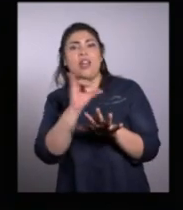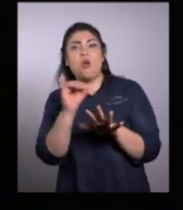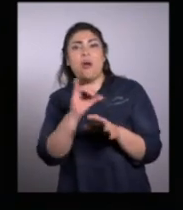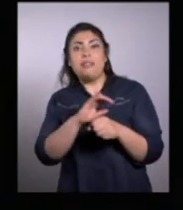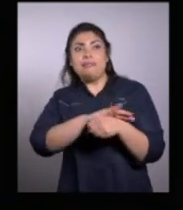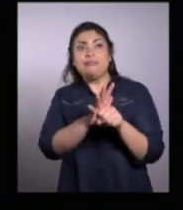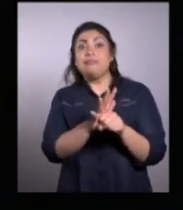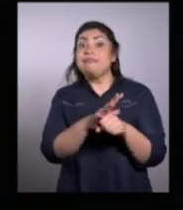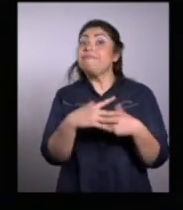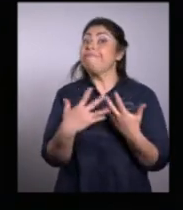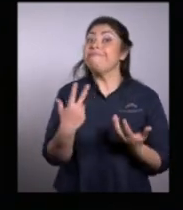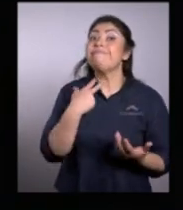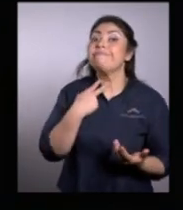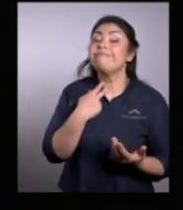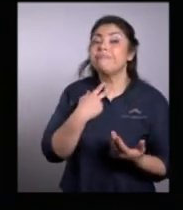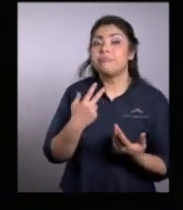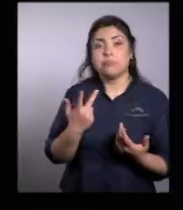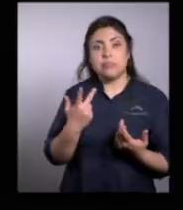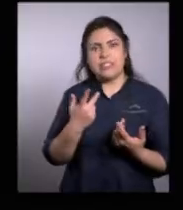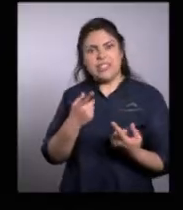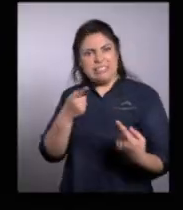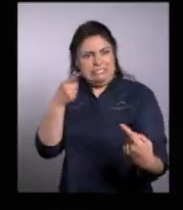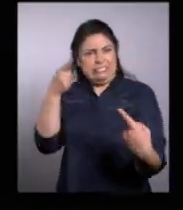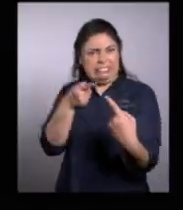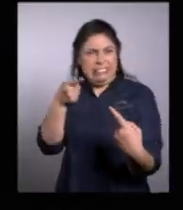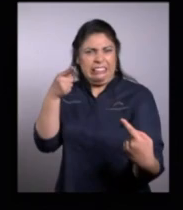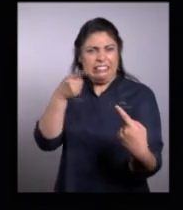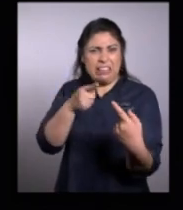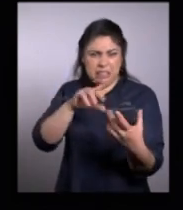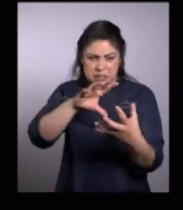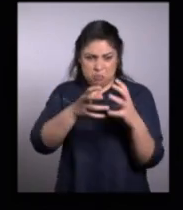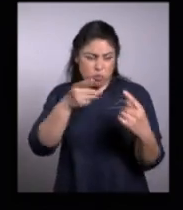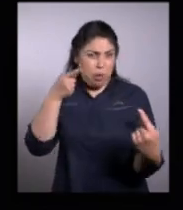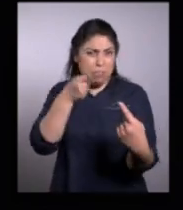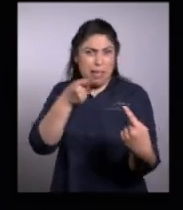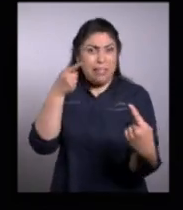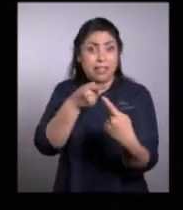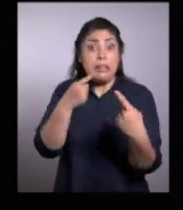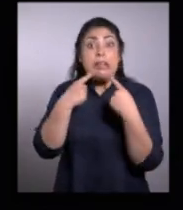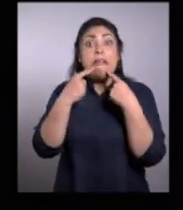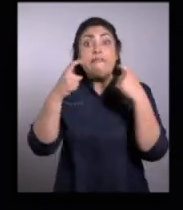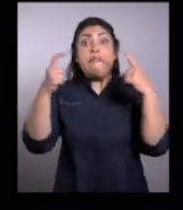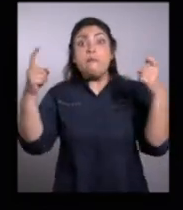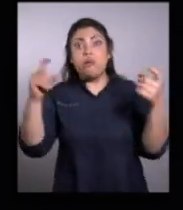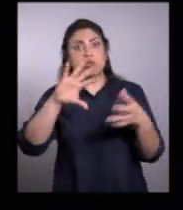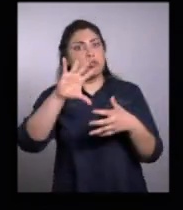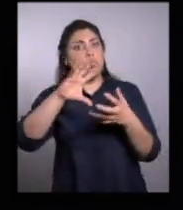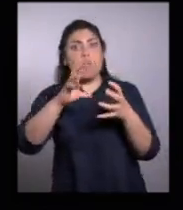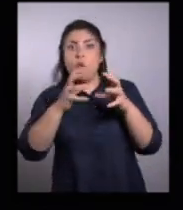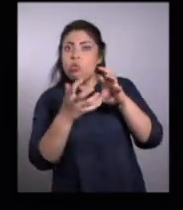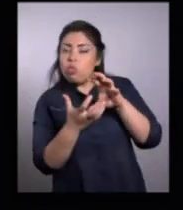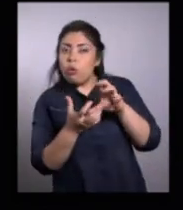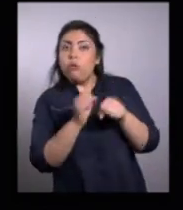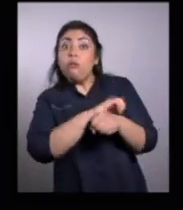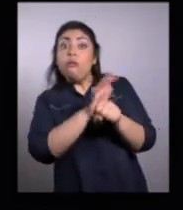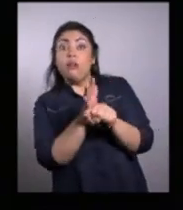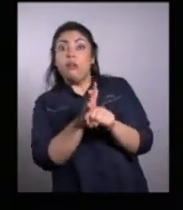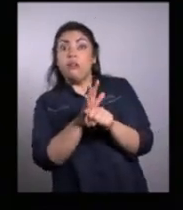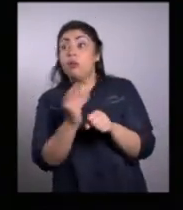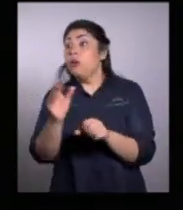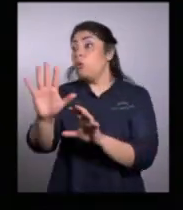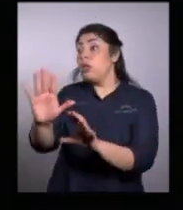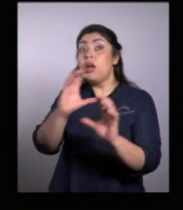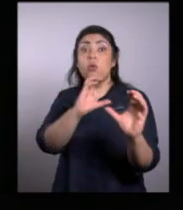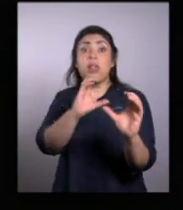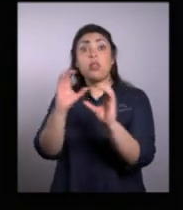ataque para otra la humanidad cabalga rápidamente y su fama se ha extendido por todas partes diciéndole no no hagan